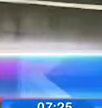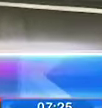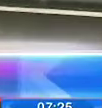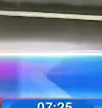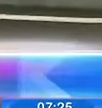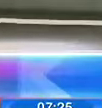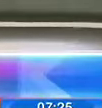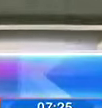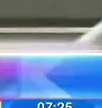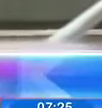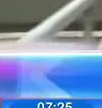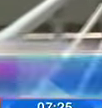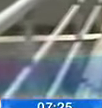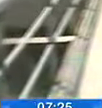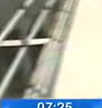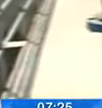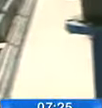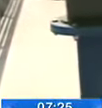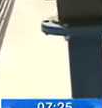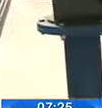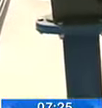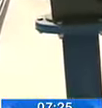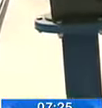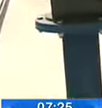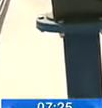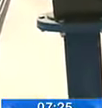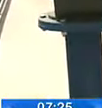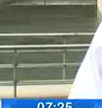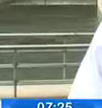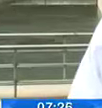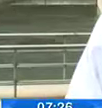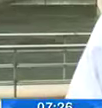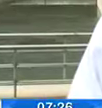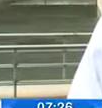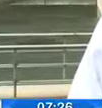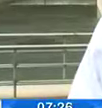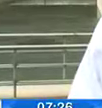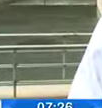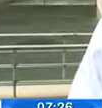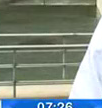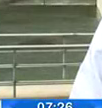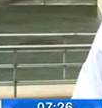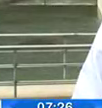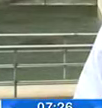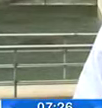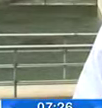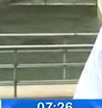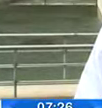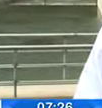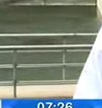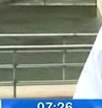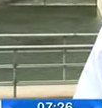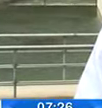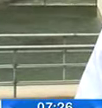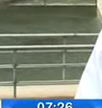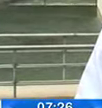la provincia. Ya venimos, es la primera emisión del Comercio TV en la señal de Televicentro desde Ecuador para el planeta